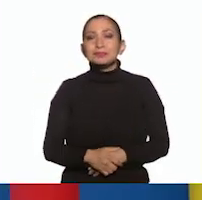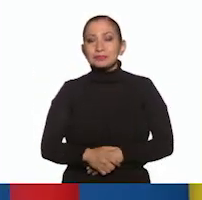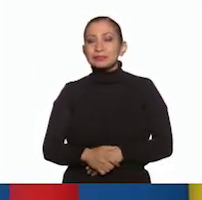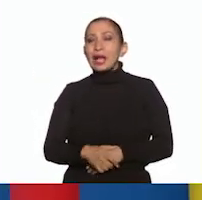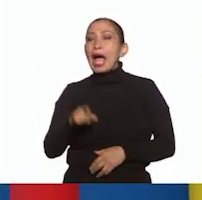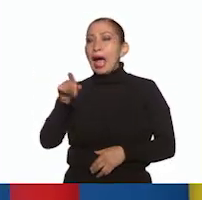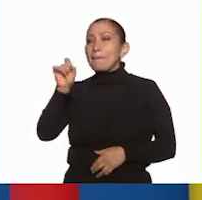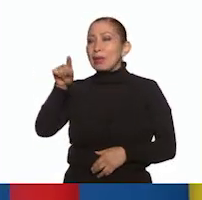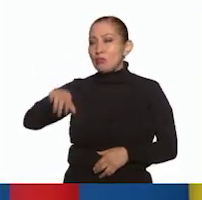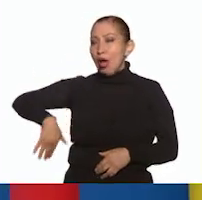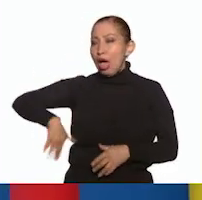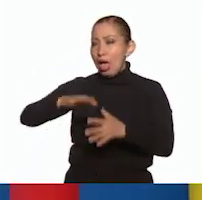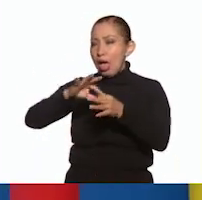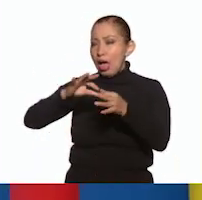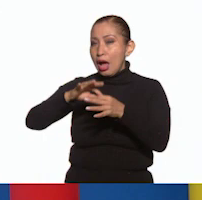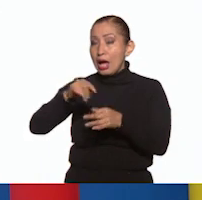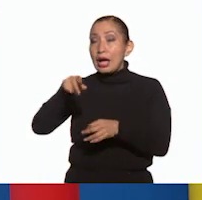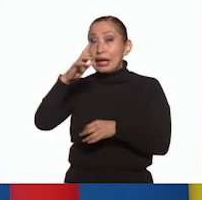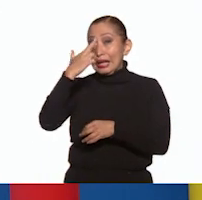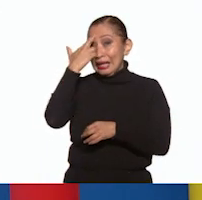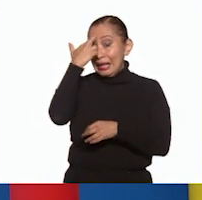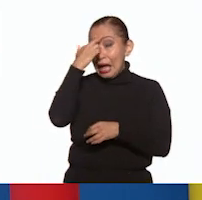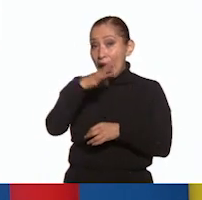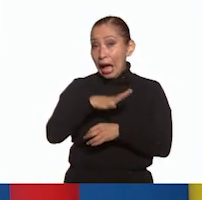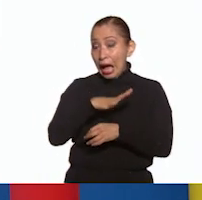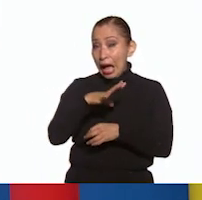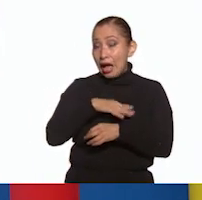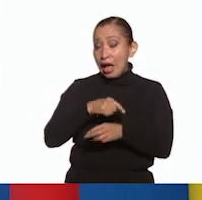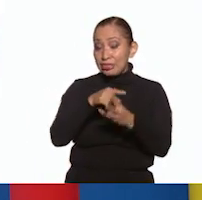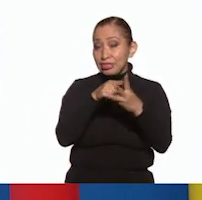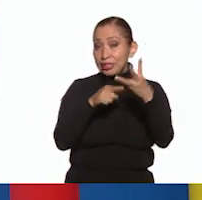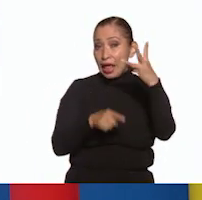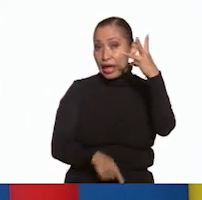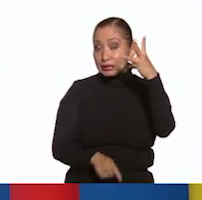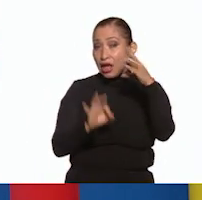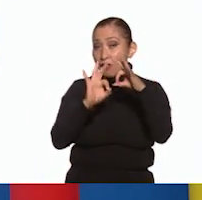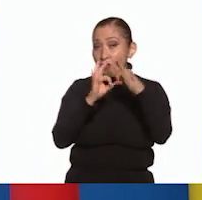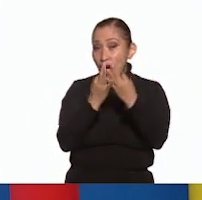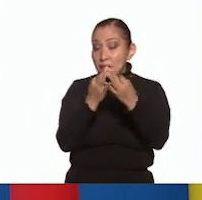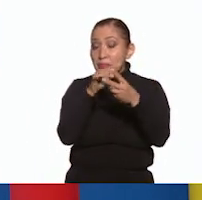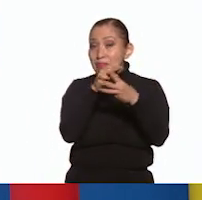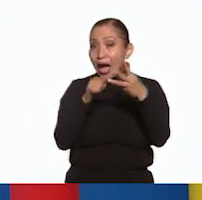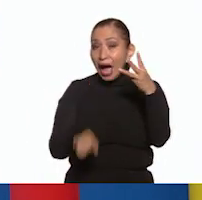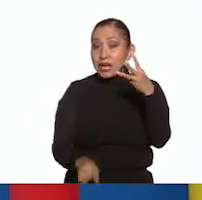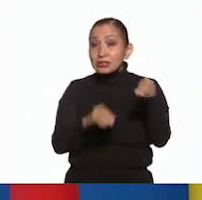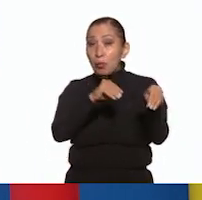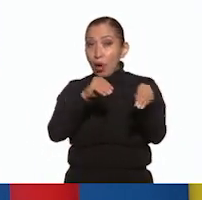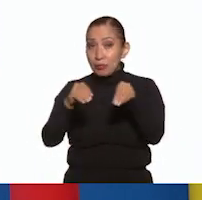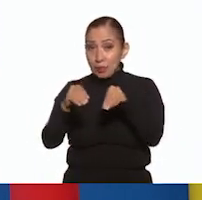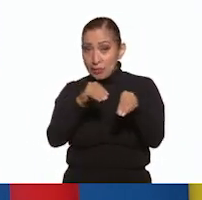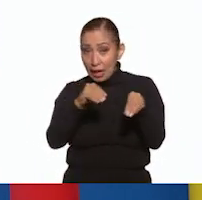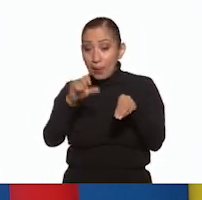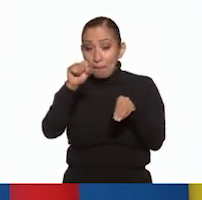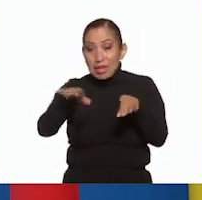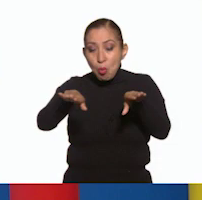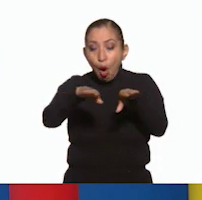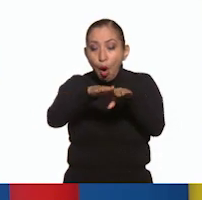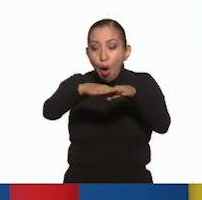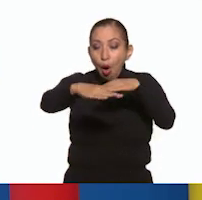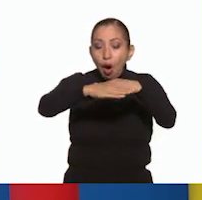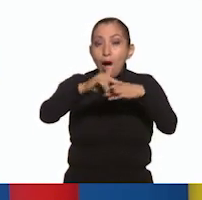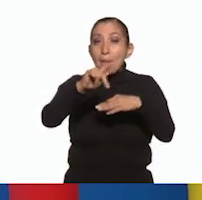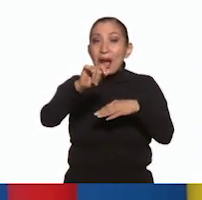de esto que mencionas, debemos recordar que existen tres tipos básicos de movimientos de las placas